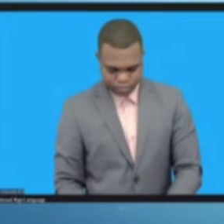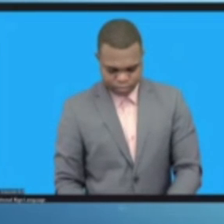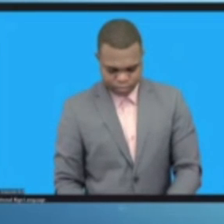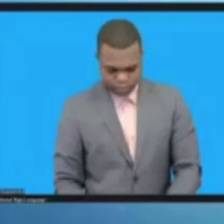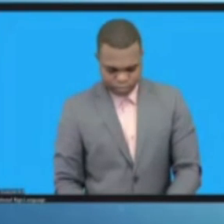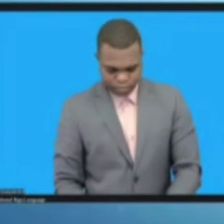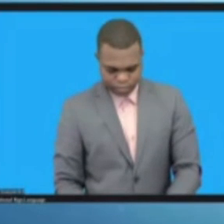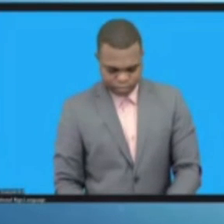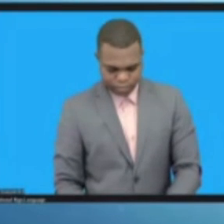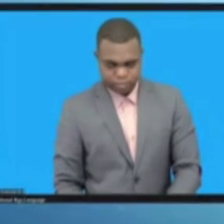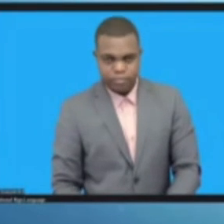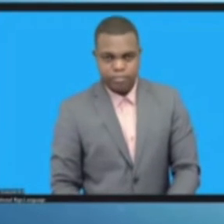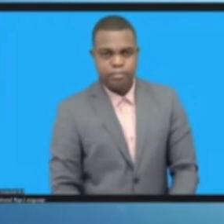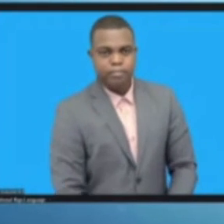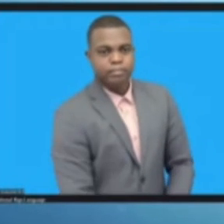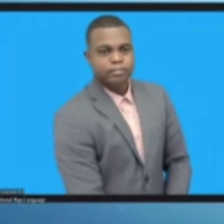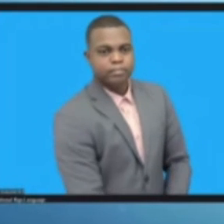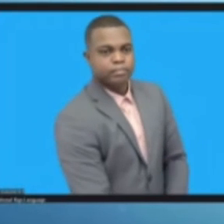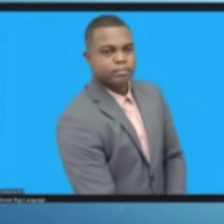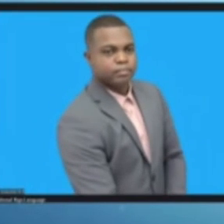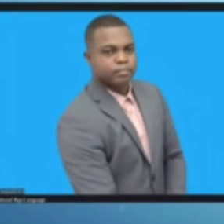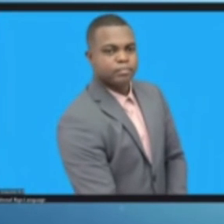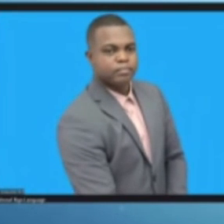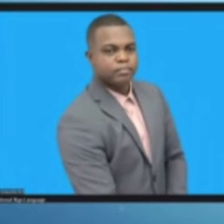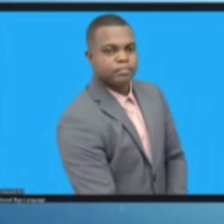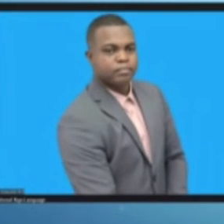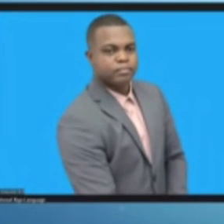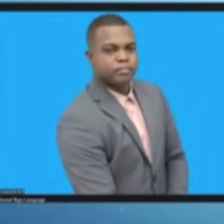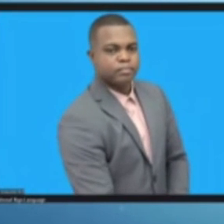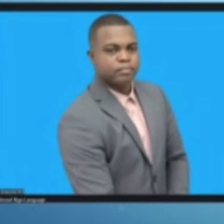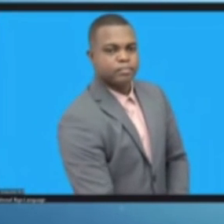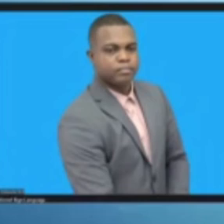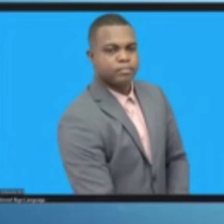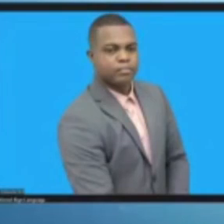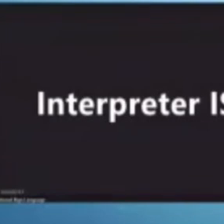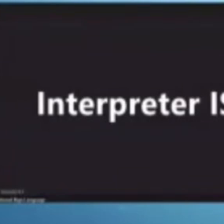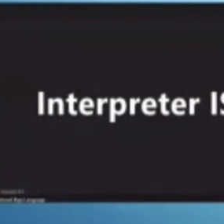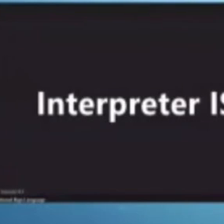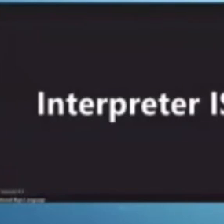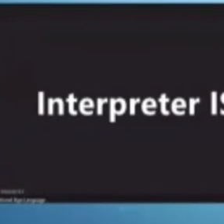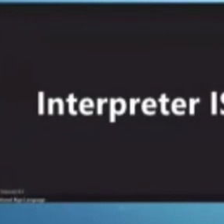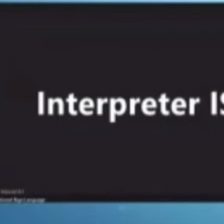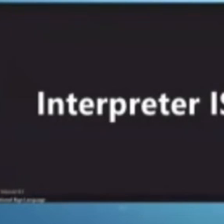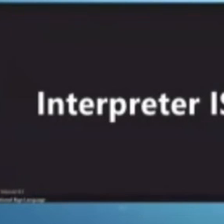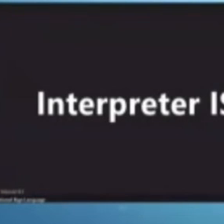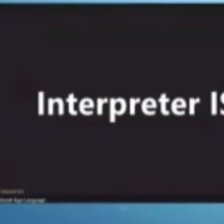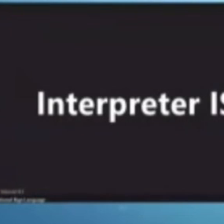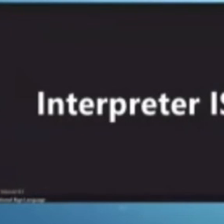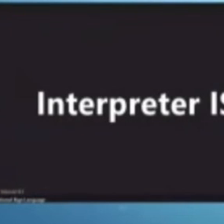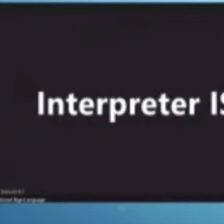su excelencia señor le John Juan subsecretario de las Naciones Unidas